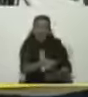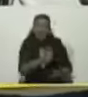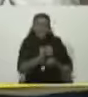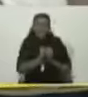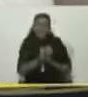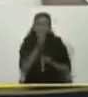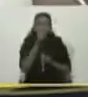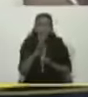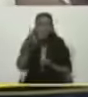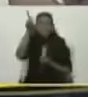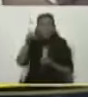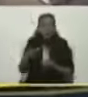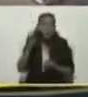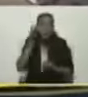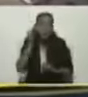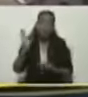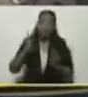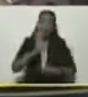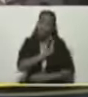amor.